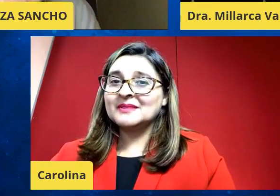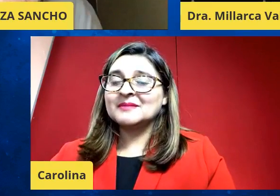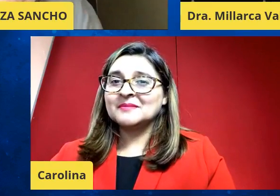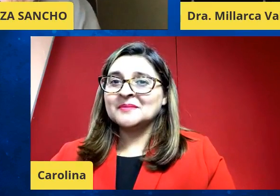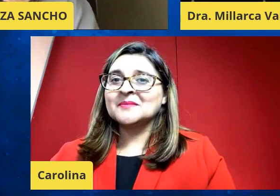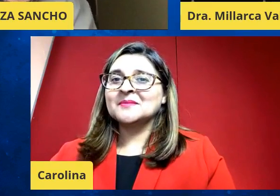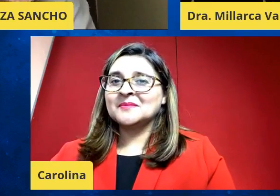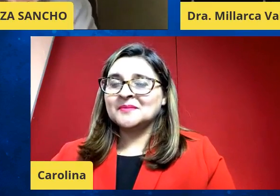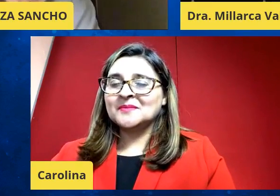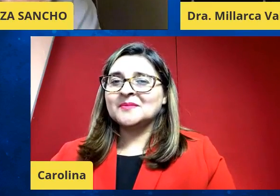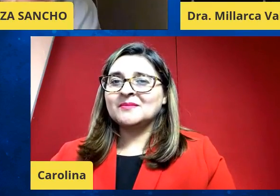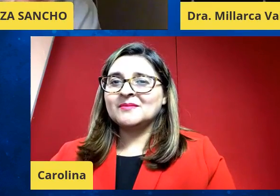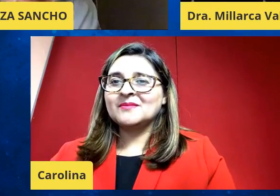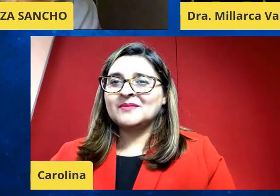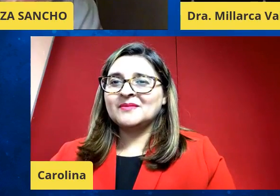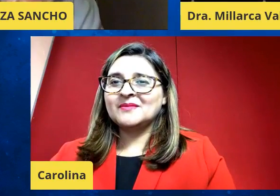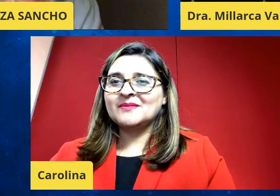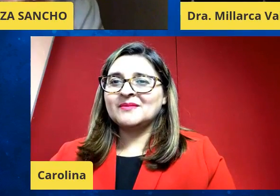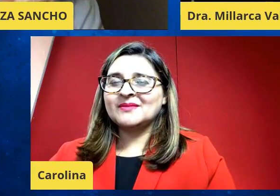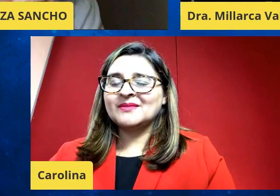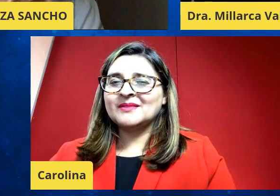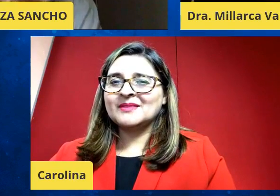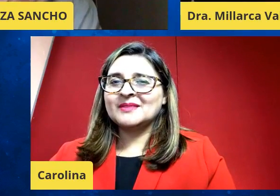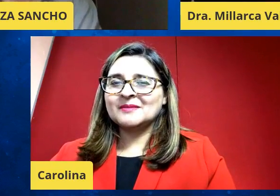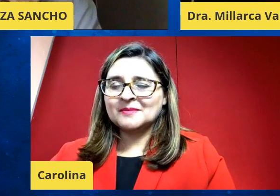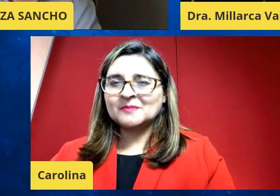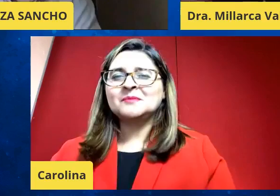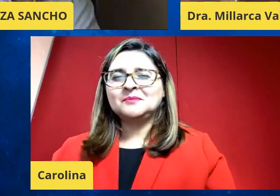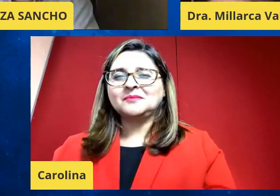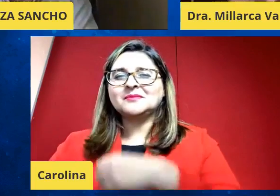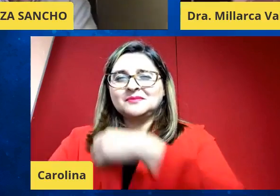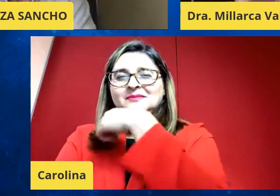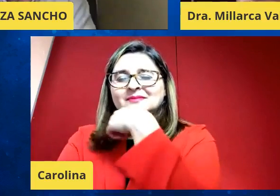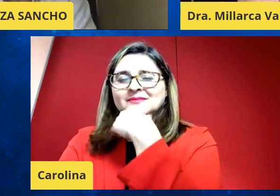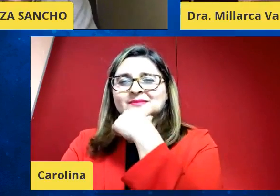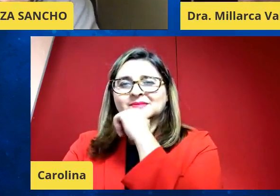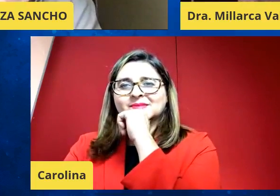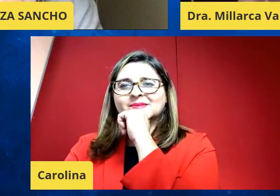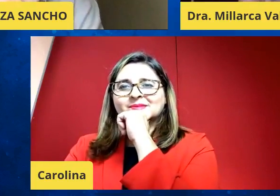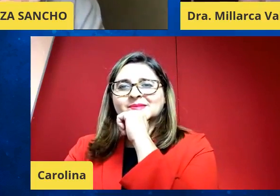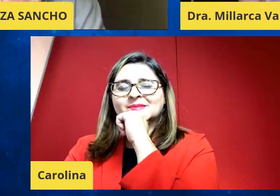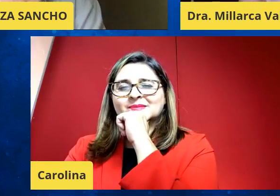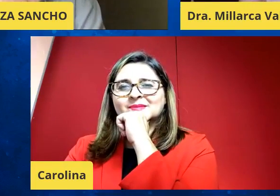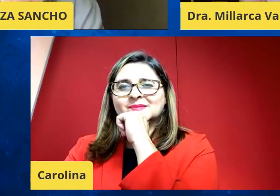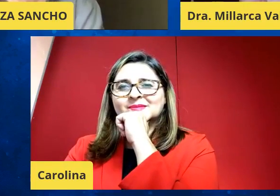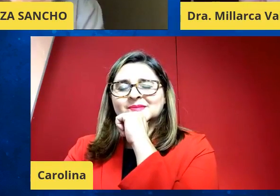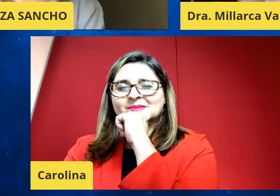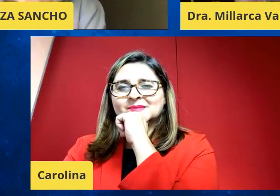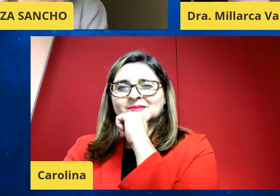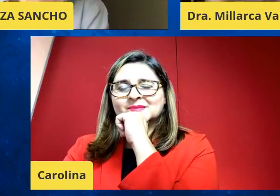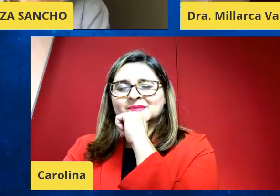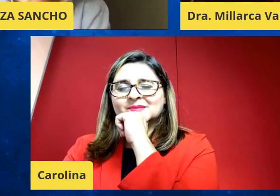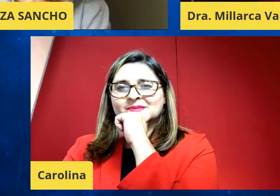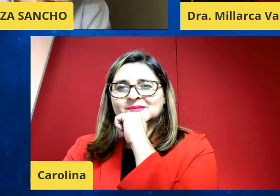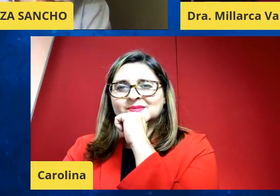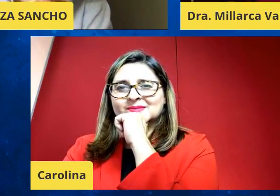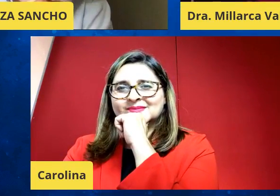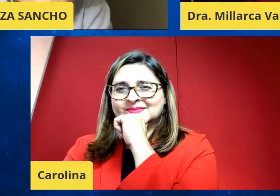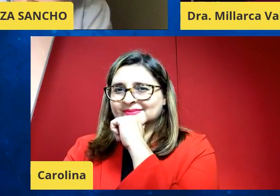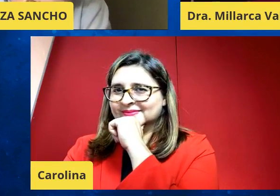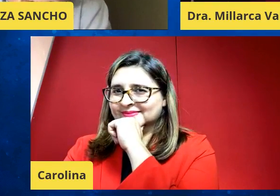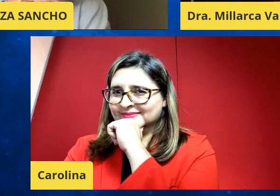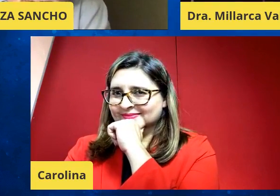cosita. Pero esta idea de los hombrecitos verdes, estos seres grandes que tienen un ojo en la frente, esos son cuentos